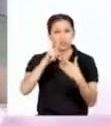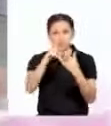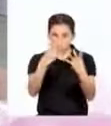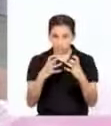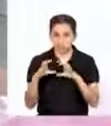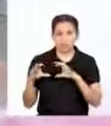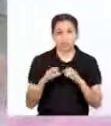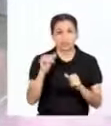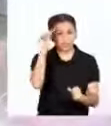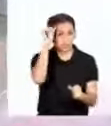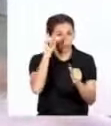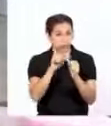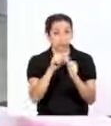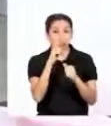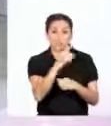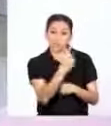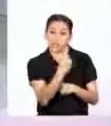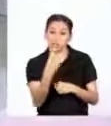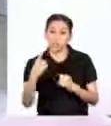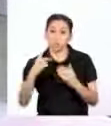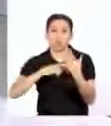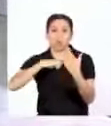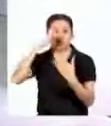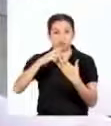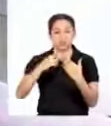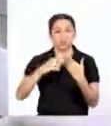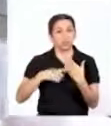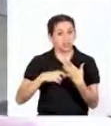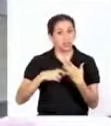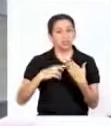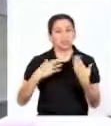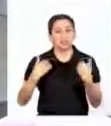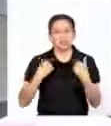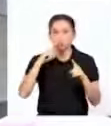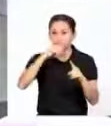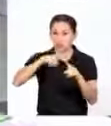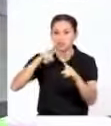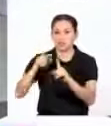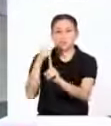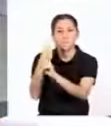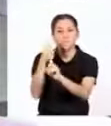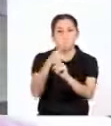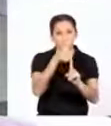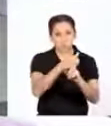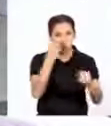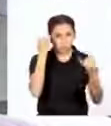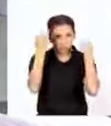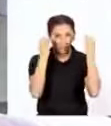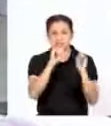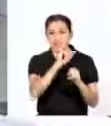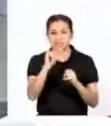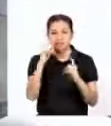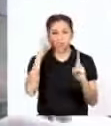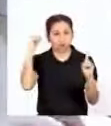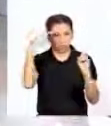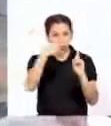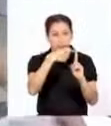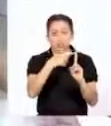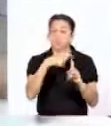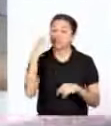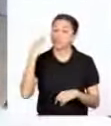nos proponemos realizar. Recuerden que cada proyecto que iniciemos tendrá sus propias particularidades y